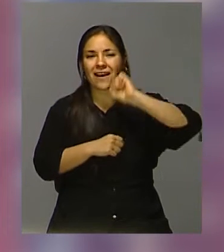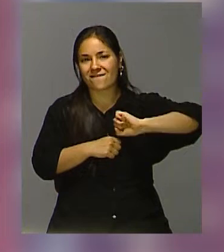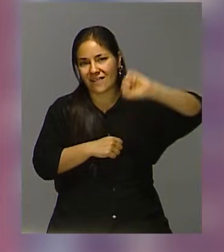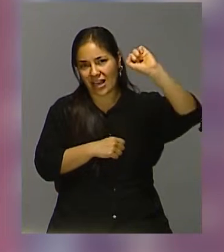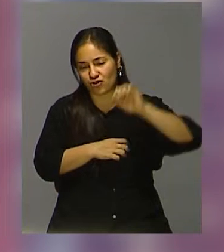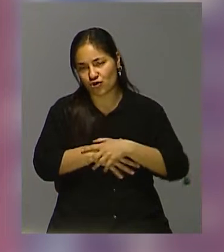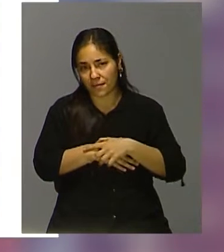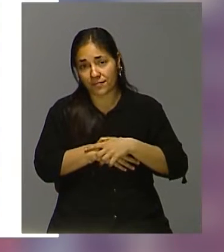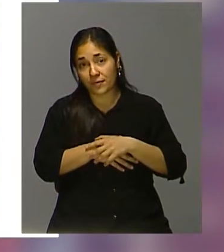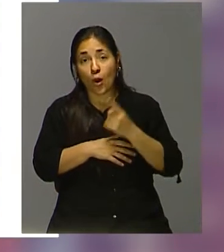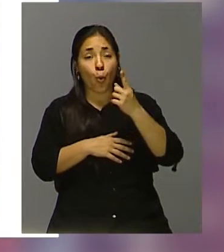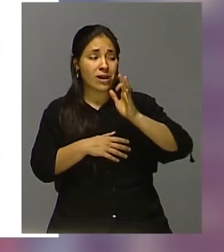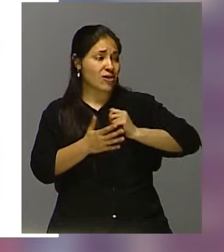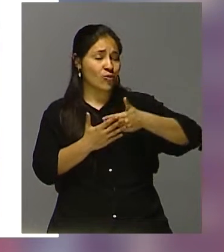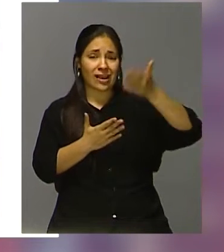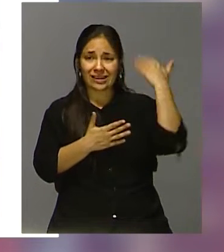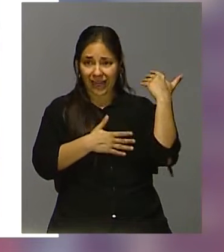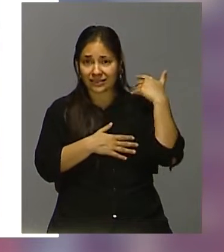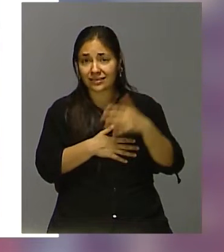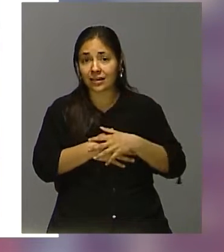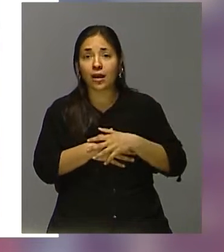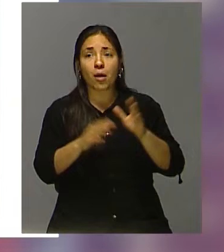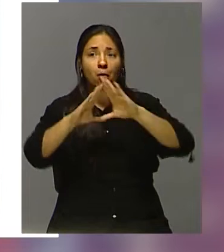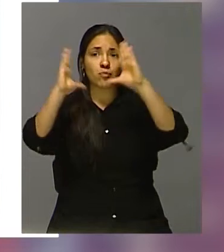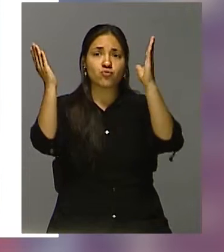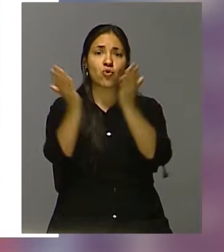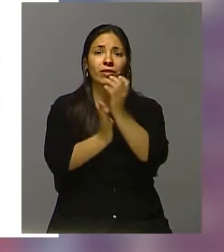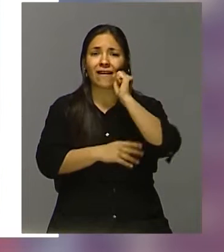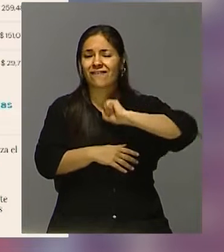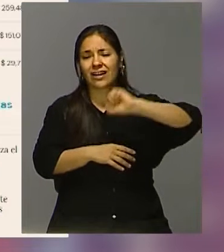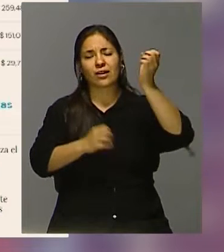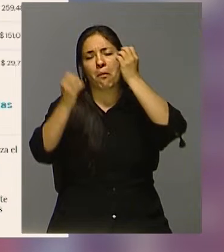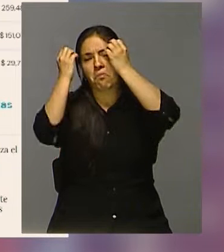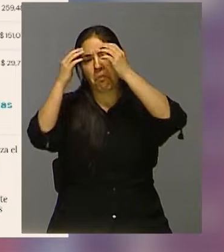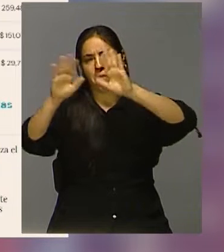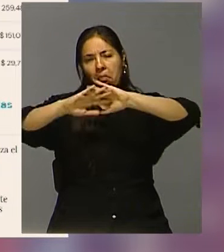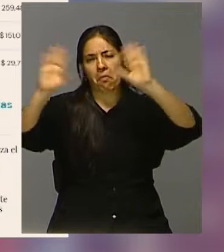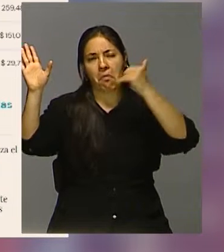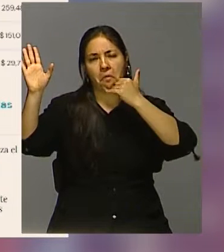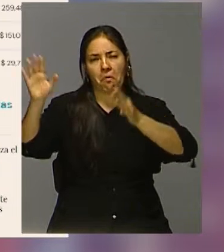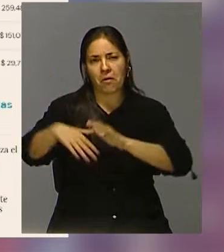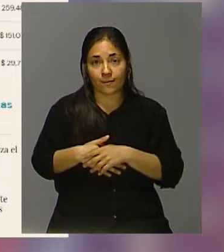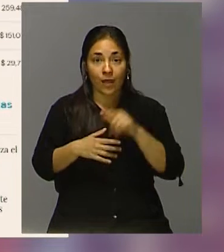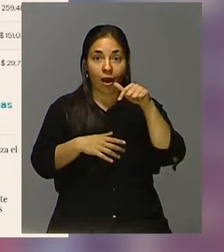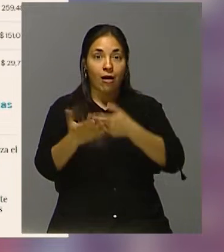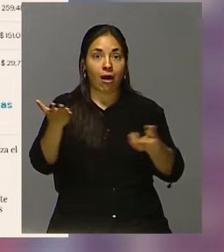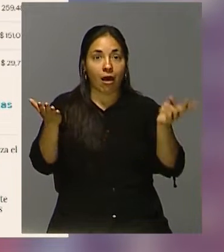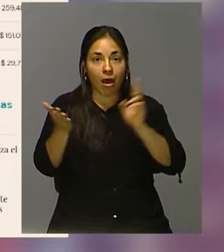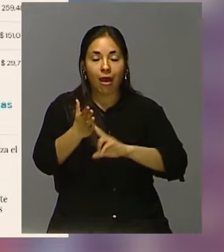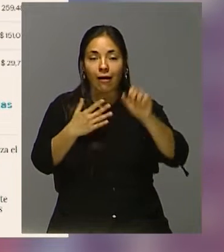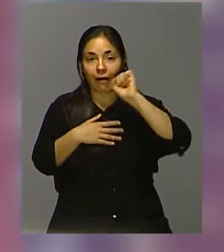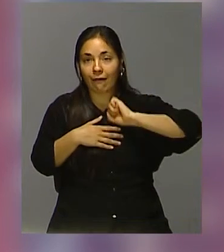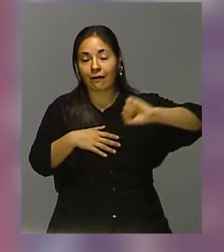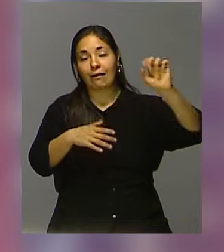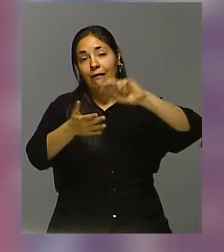Hasta hace un año atrás, en el mundo la inflación se había olvidado y ahora volvió a aparecer,